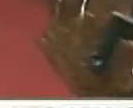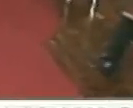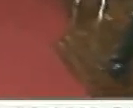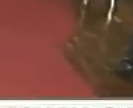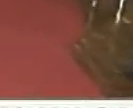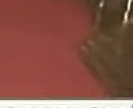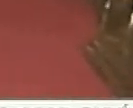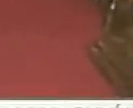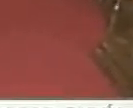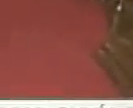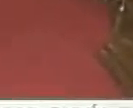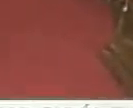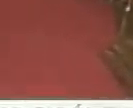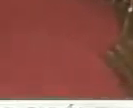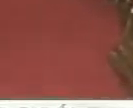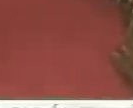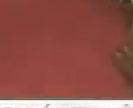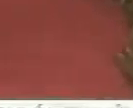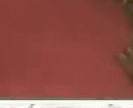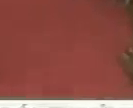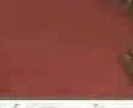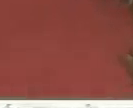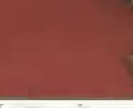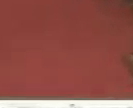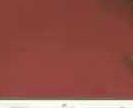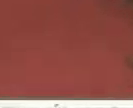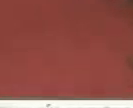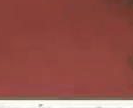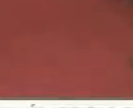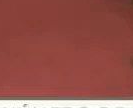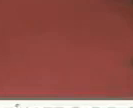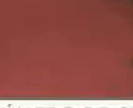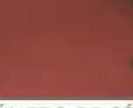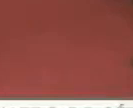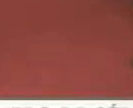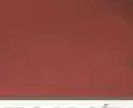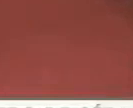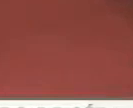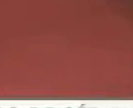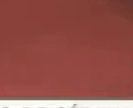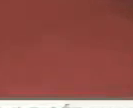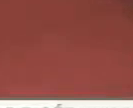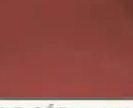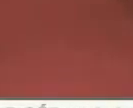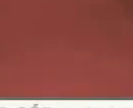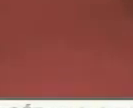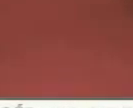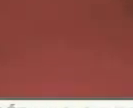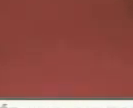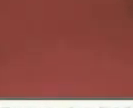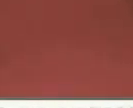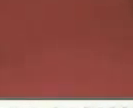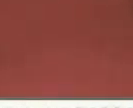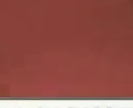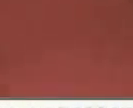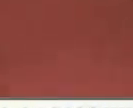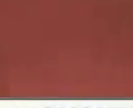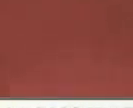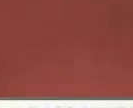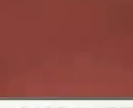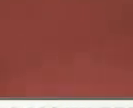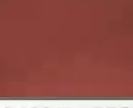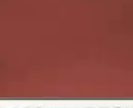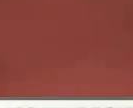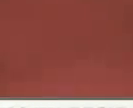Estudios Simón Bolívar es la institución organizadora de esta... Muy buenos días. Les pido permiso para retirarme el tapabocas. Sean